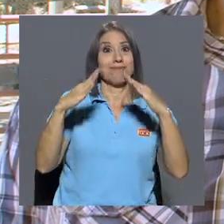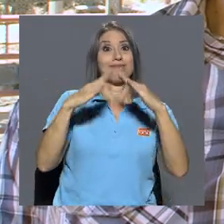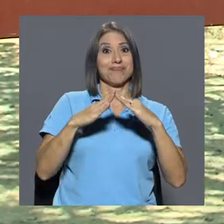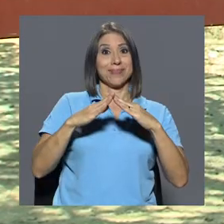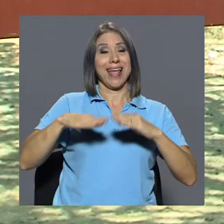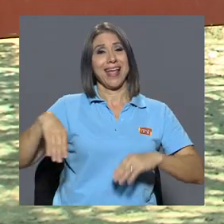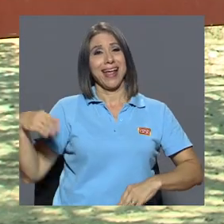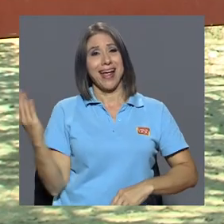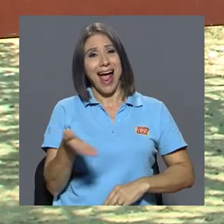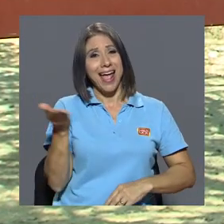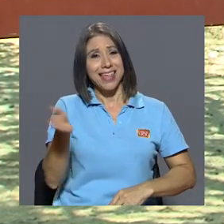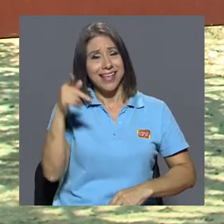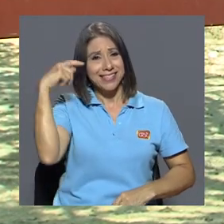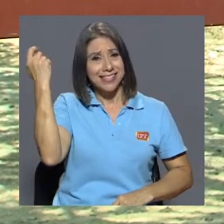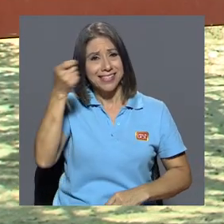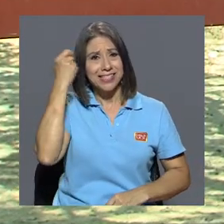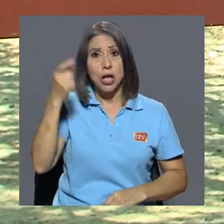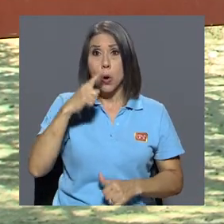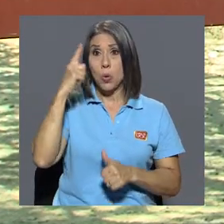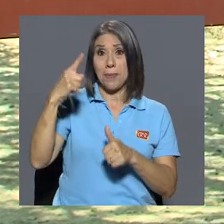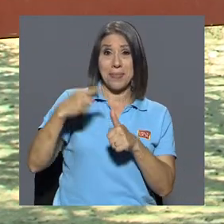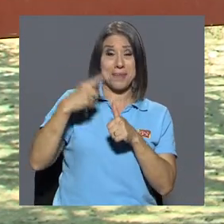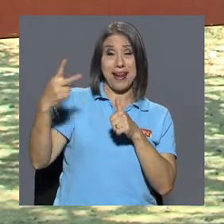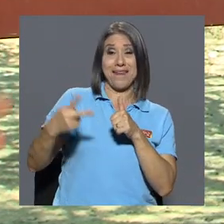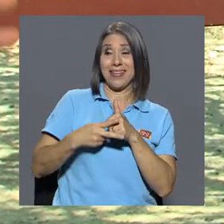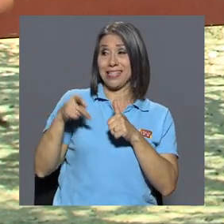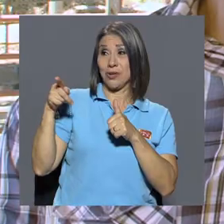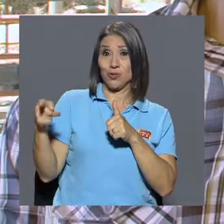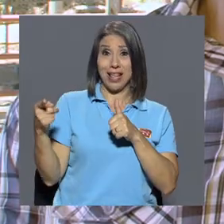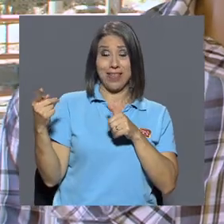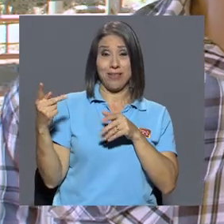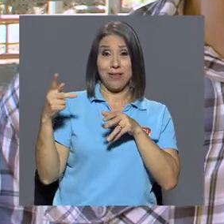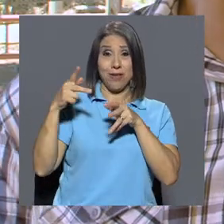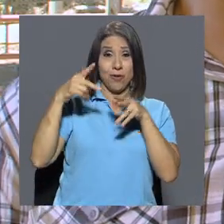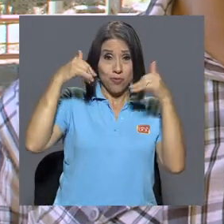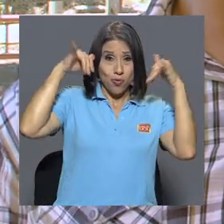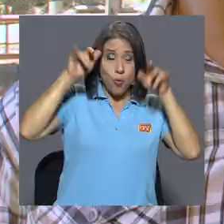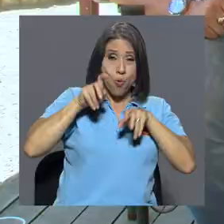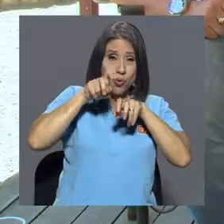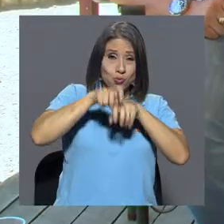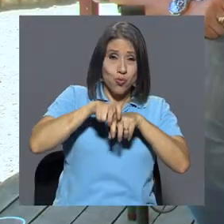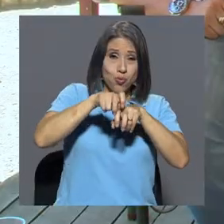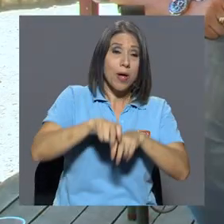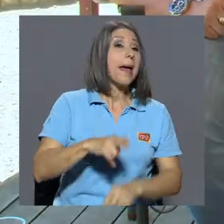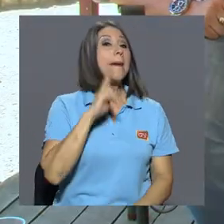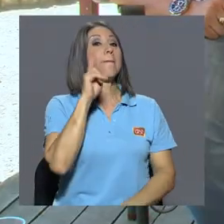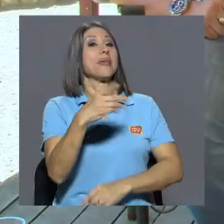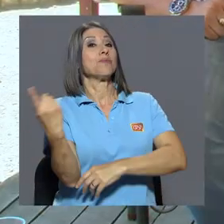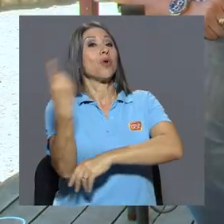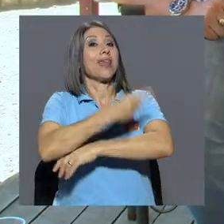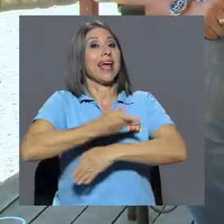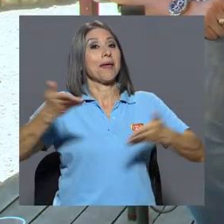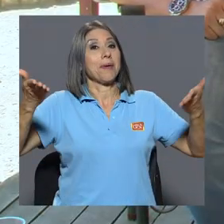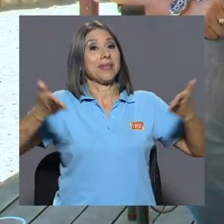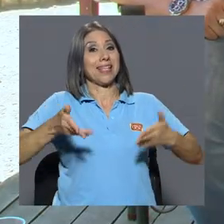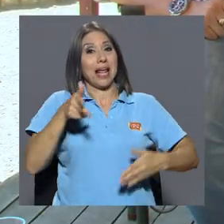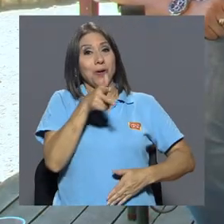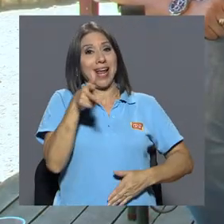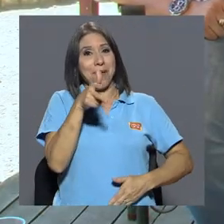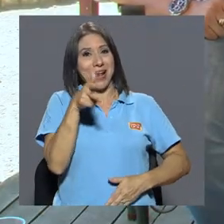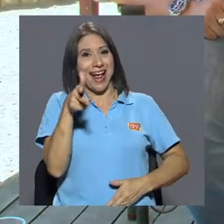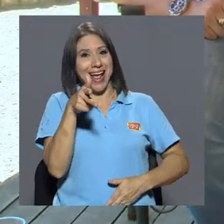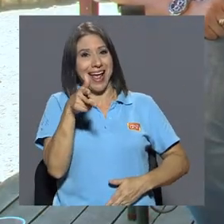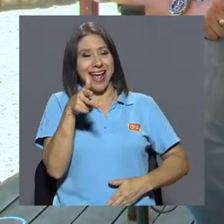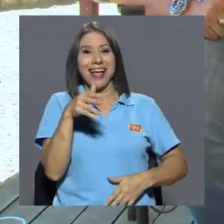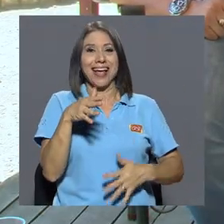una de sus primeras corridas, una persona de la producción... El mismo día que me presentaron en cámara. Y es